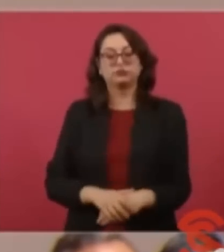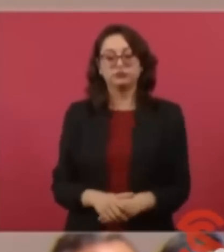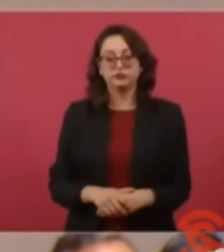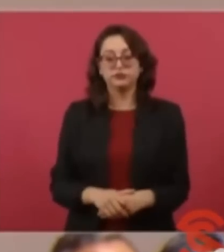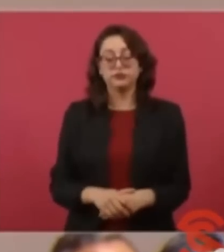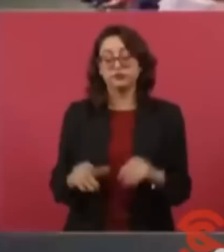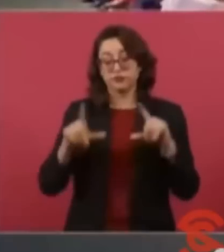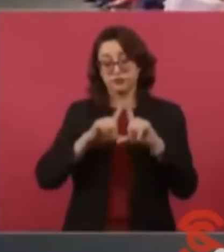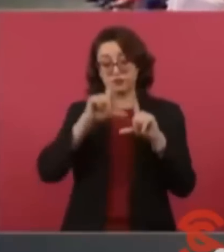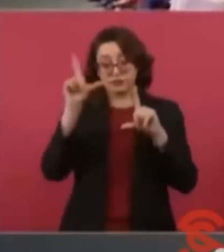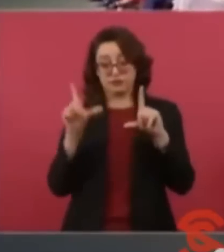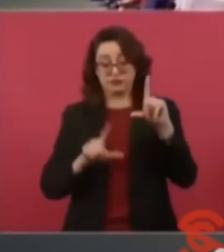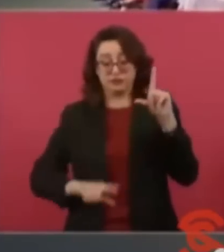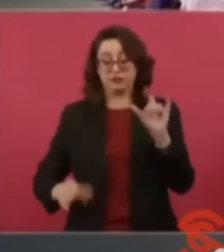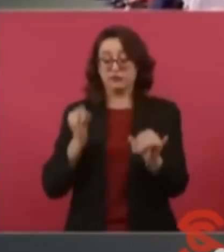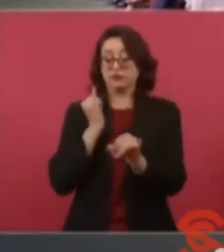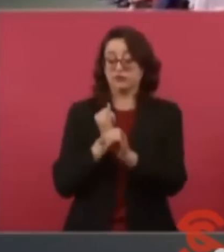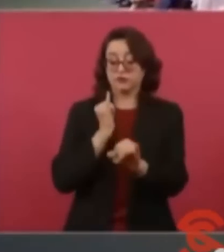bienestar